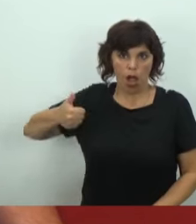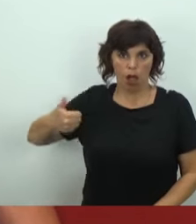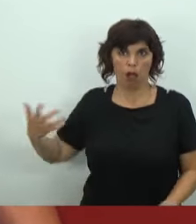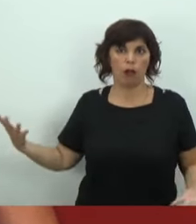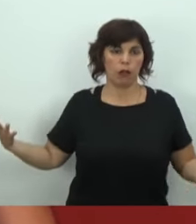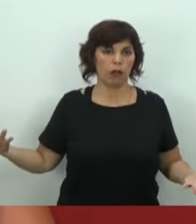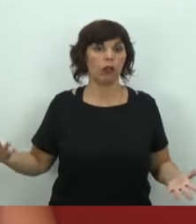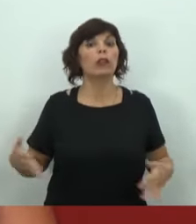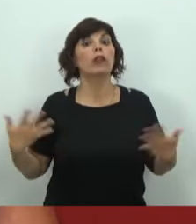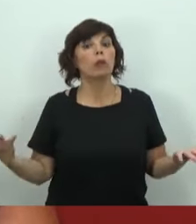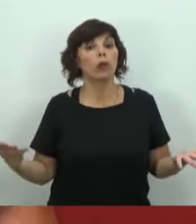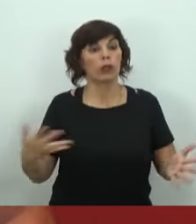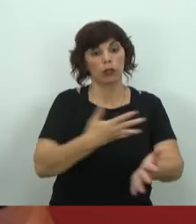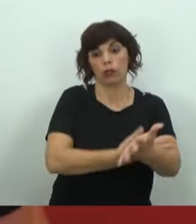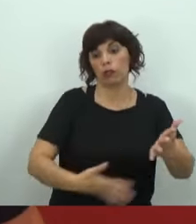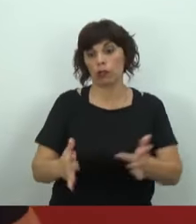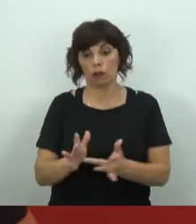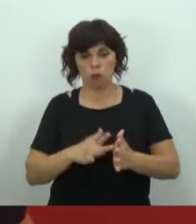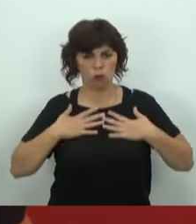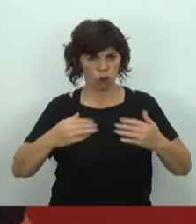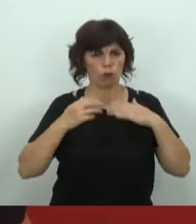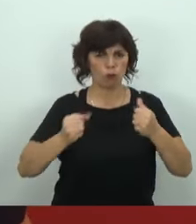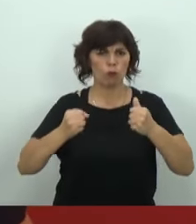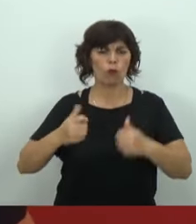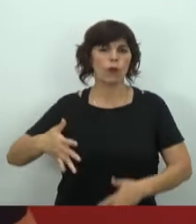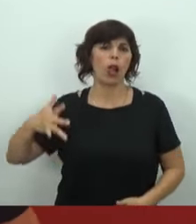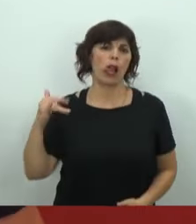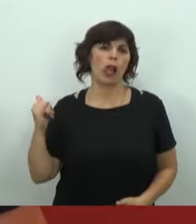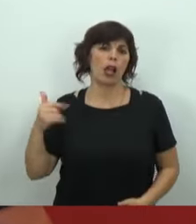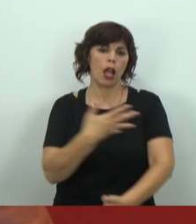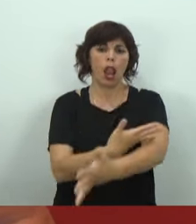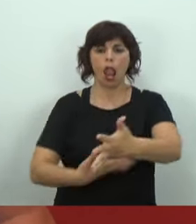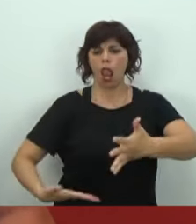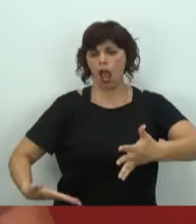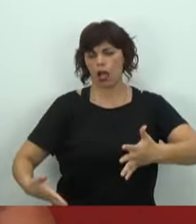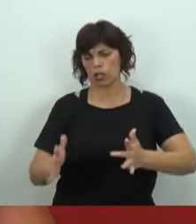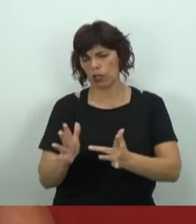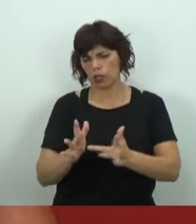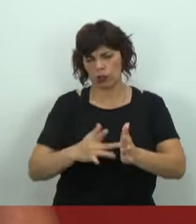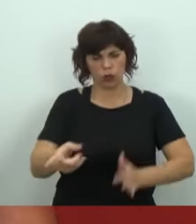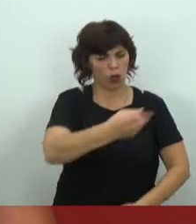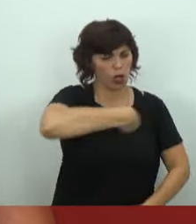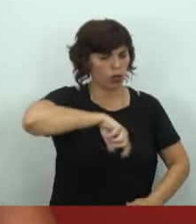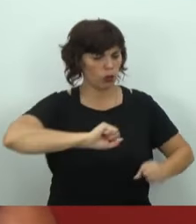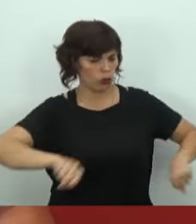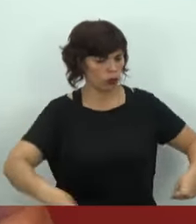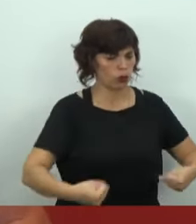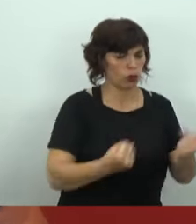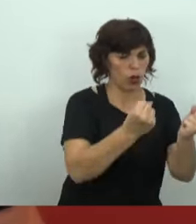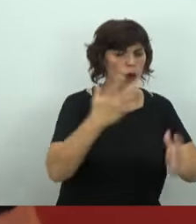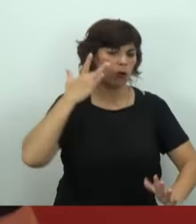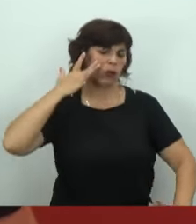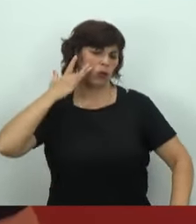eso hay poder en la sangre de Jesucristo. La sangre de Jesucristo nos salvó, la sangre nos